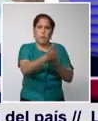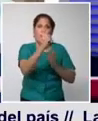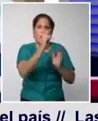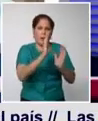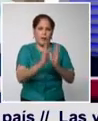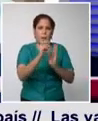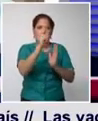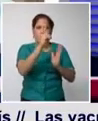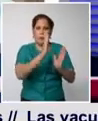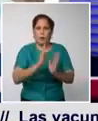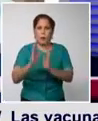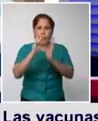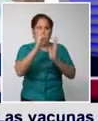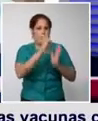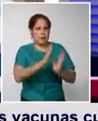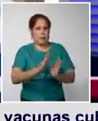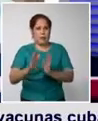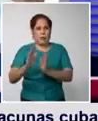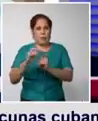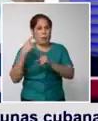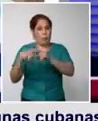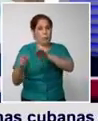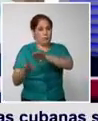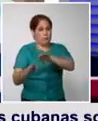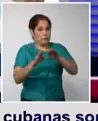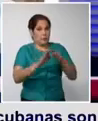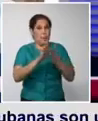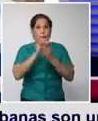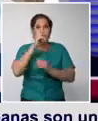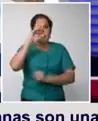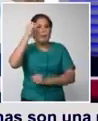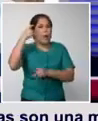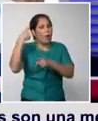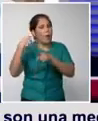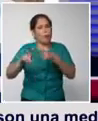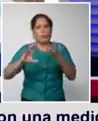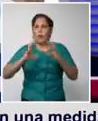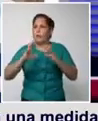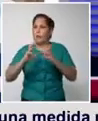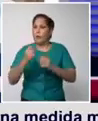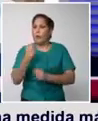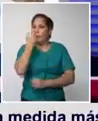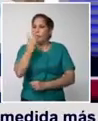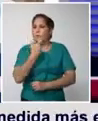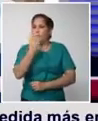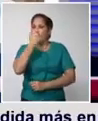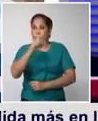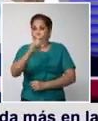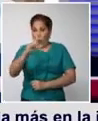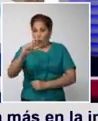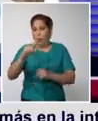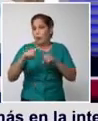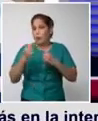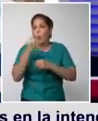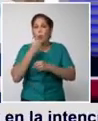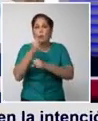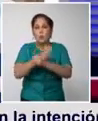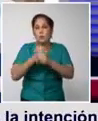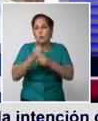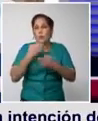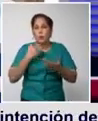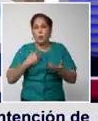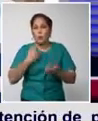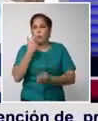candidato vacunal, y Mambisa es otra vacuna que, como explicábamos, se está usando o se